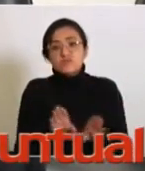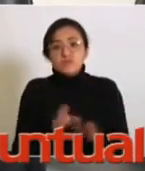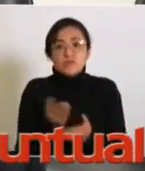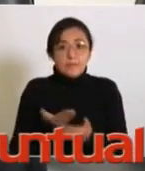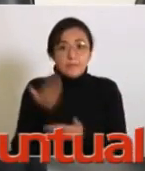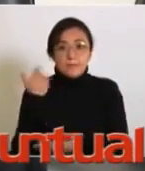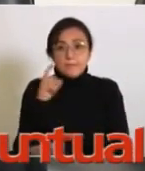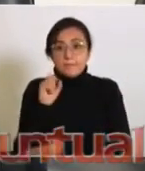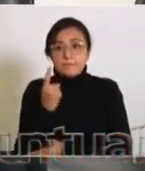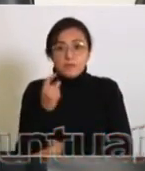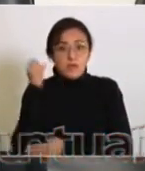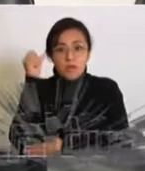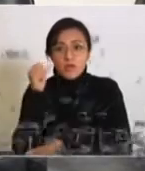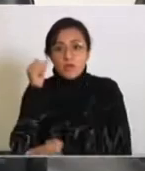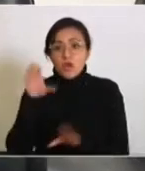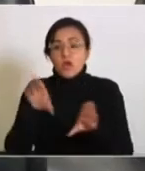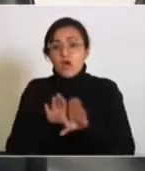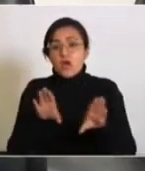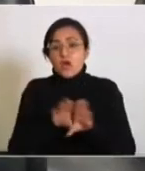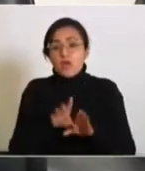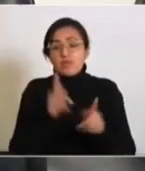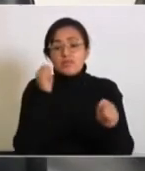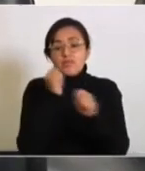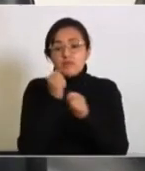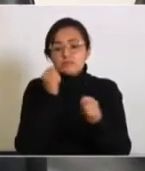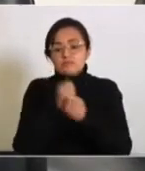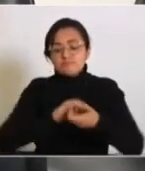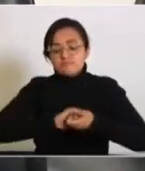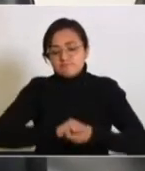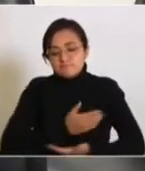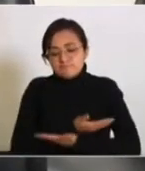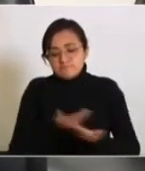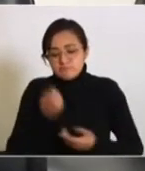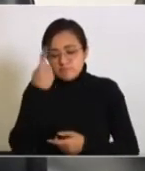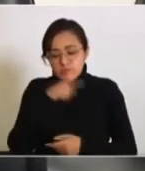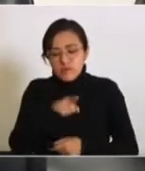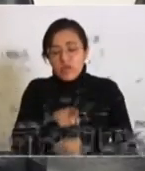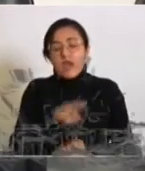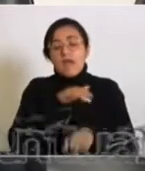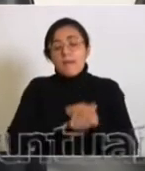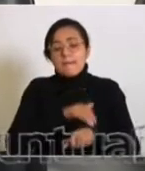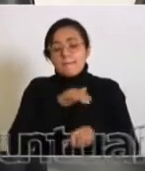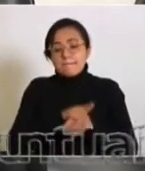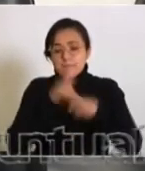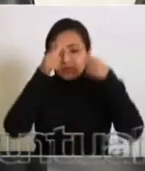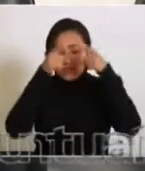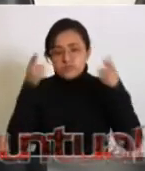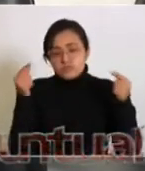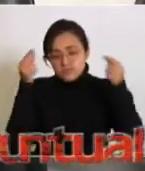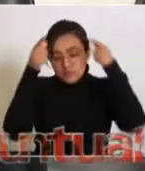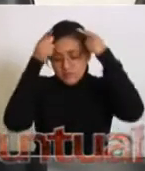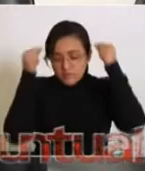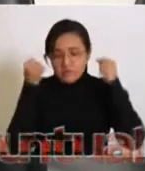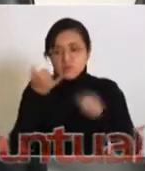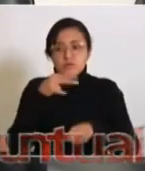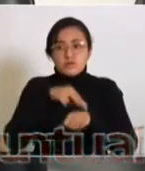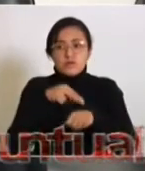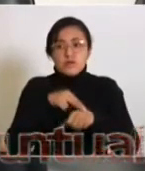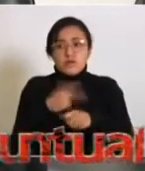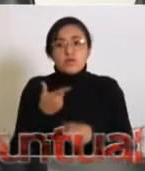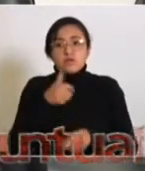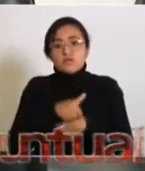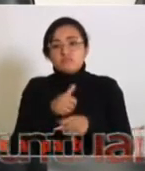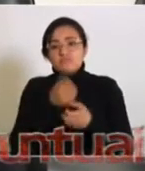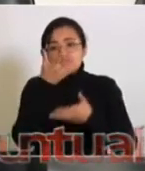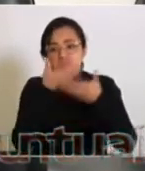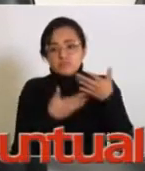el 21 de abril transporte solidario para el personal médico y de asistencia solidario. Comenzaré con números generales y vamos a